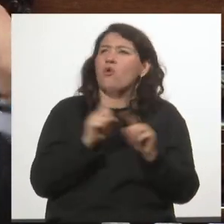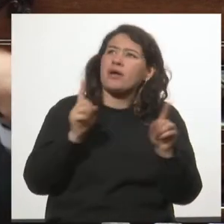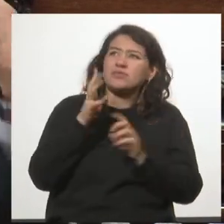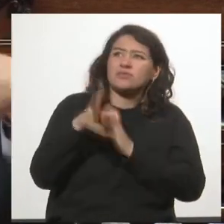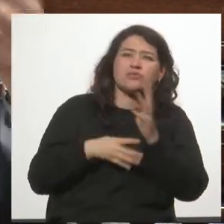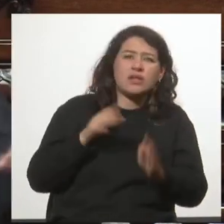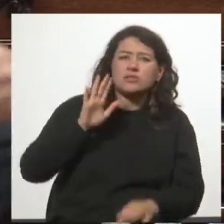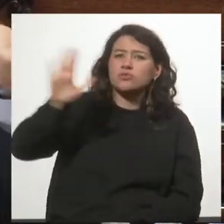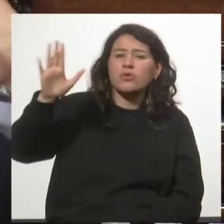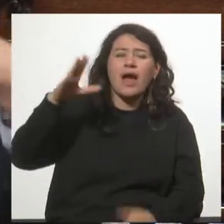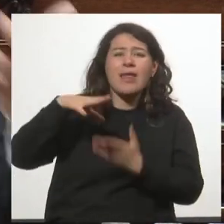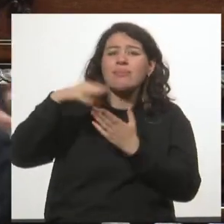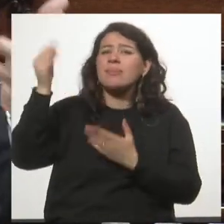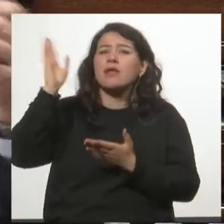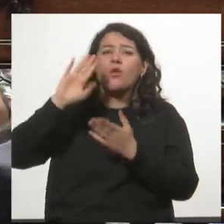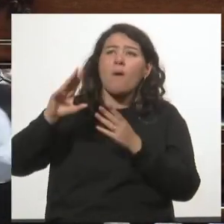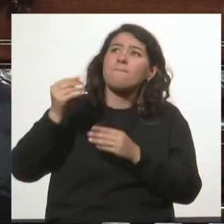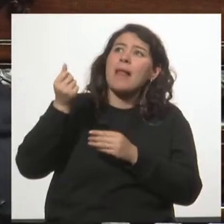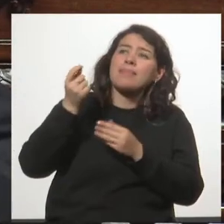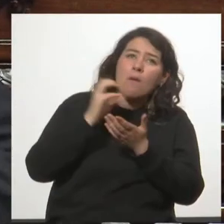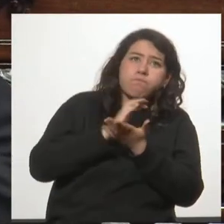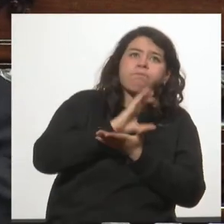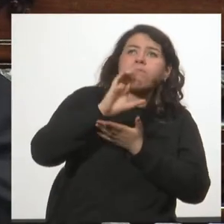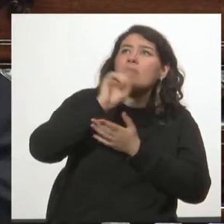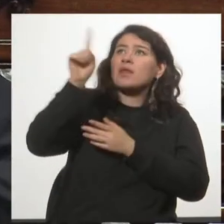antes no le pone más plata para funcionar